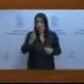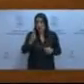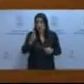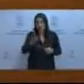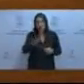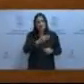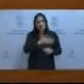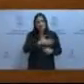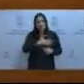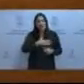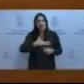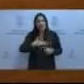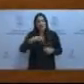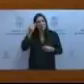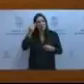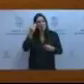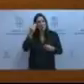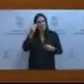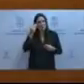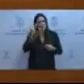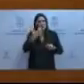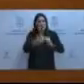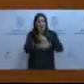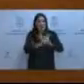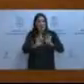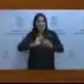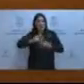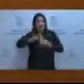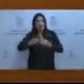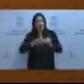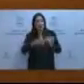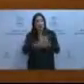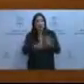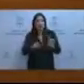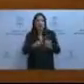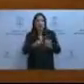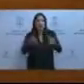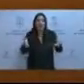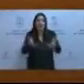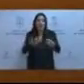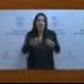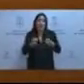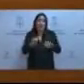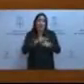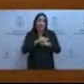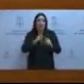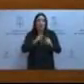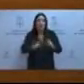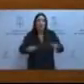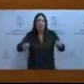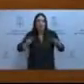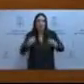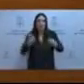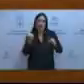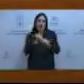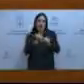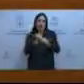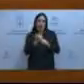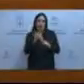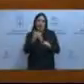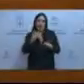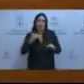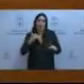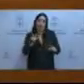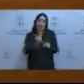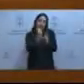creemos que la aplicación de esas medidas constituiría un desincentivo a la prolongación de la vida laboral, algo que es totalmente contrario a las recomendaciones